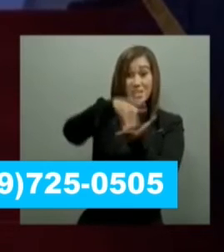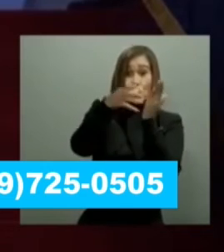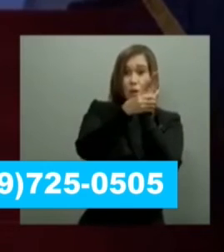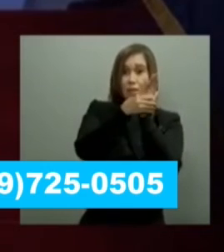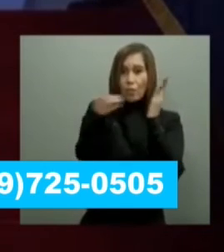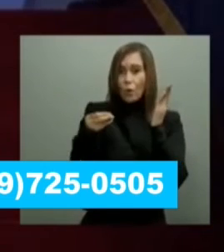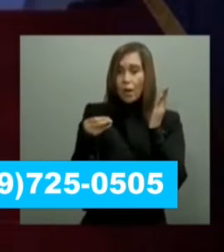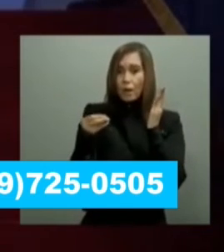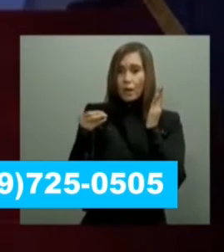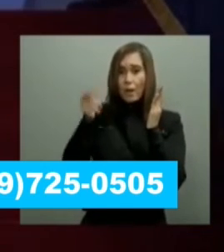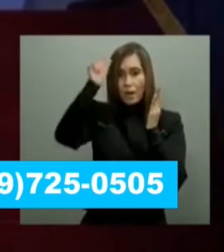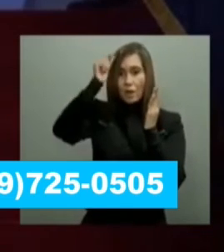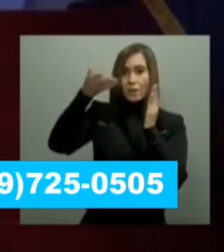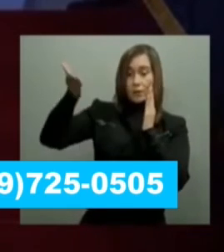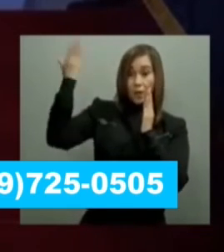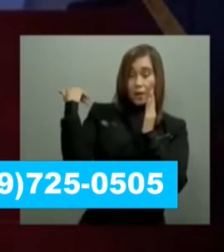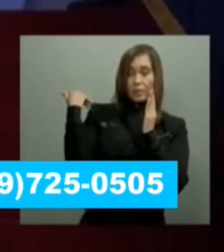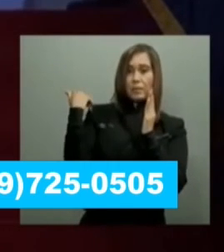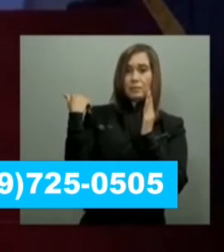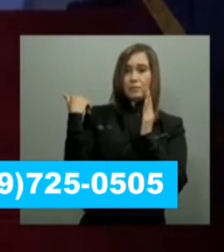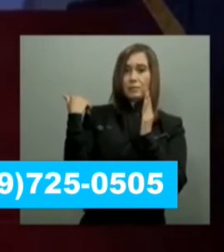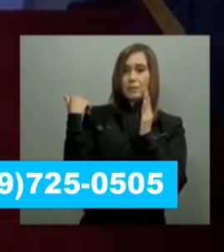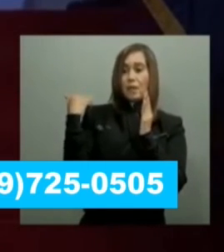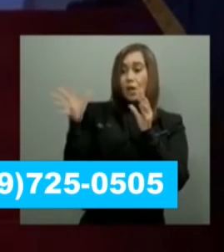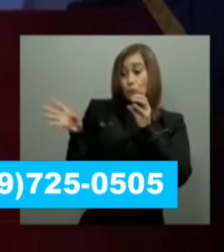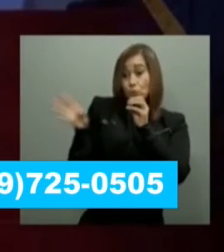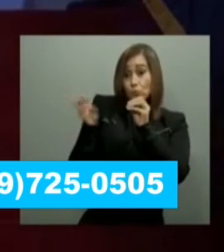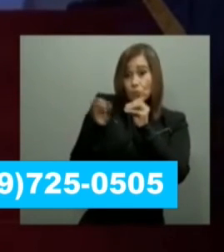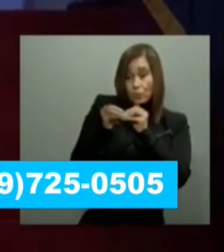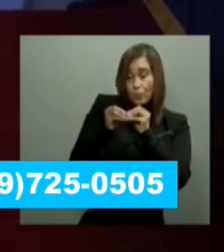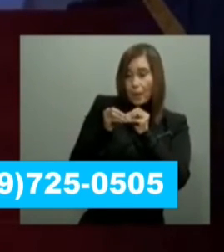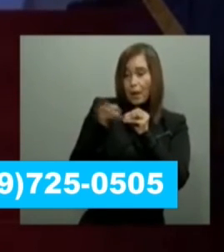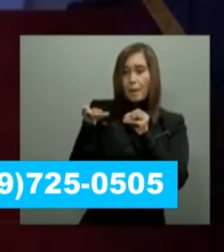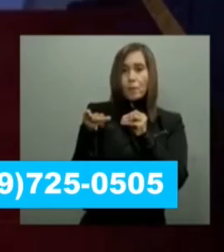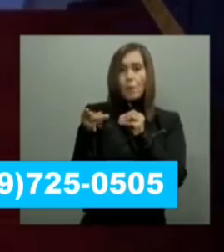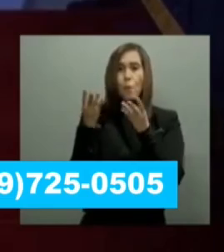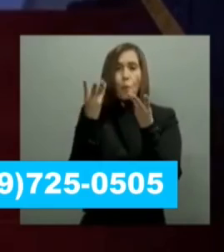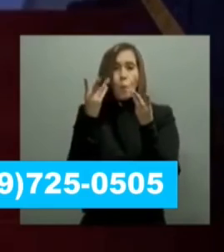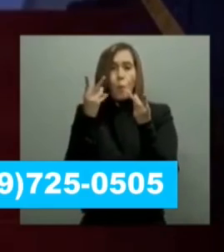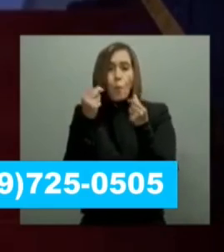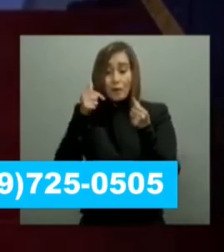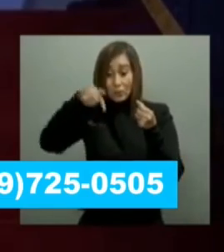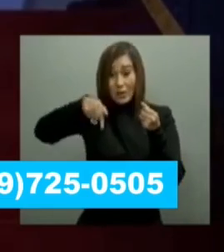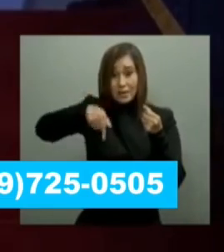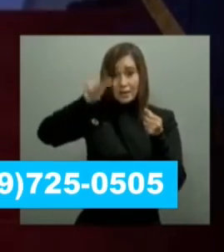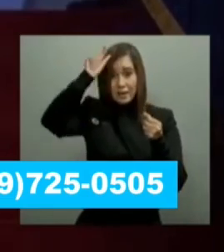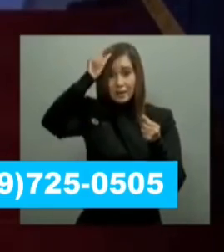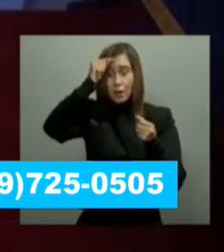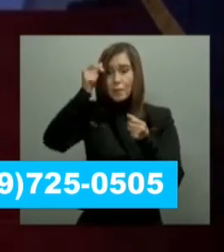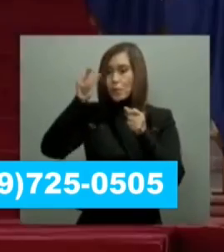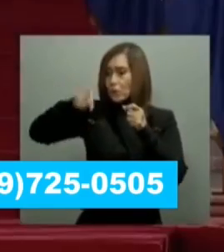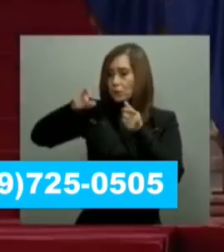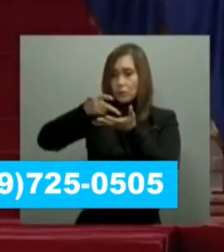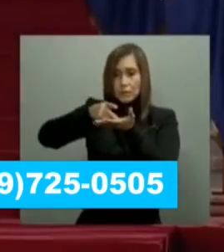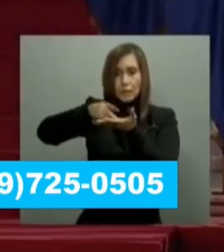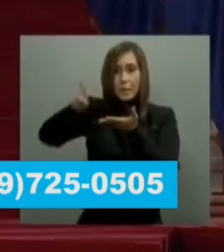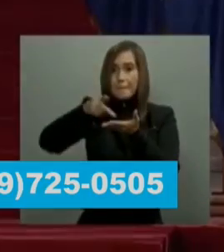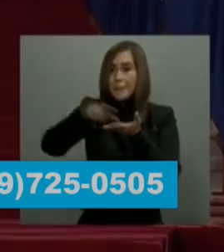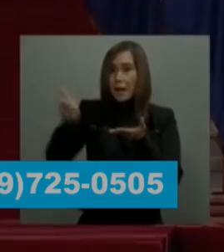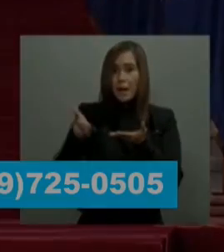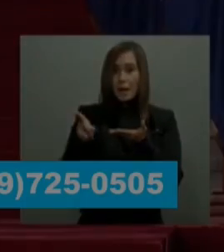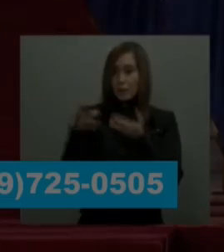hablando bonito viaje a libia de bienestar sirve pesos el volante que vamos y entonces bueno